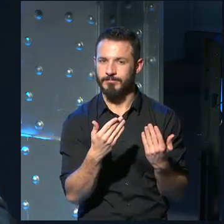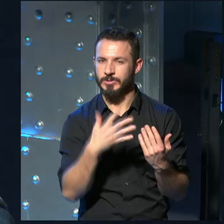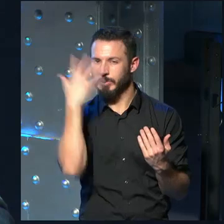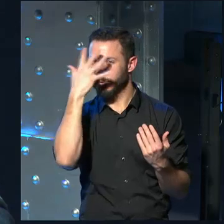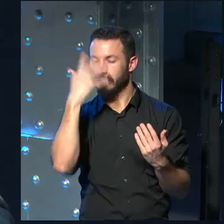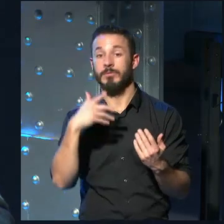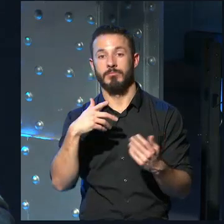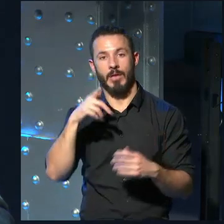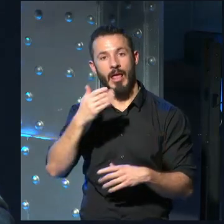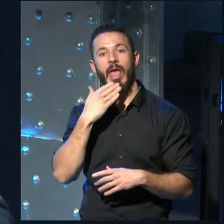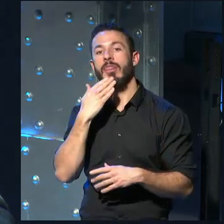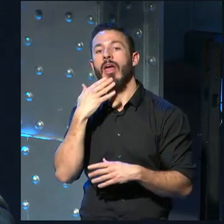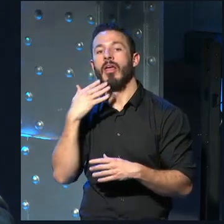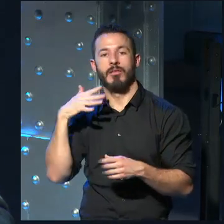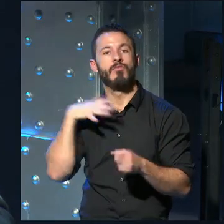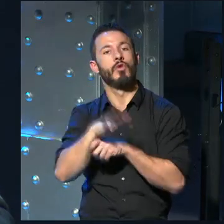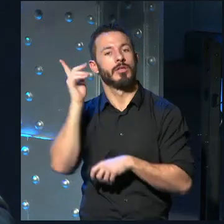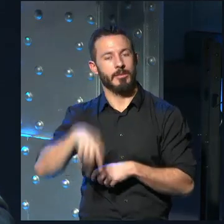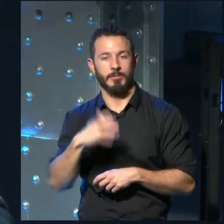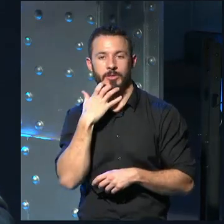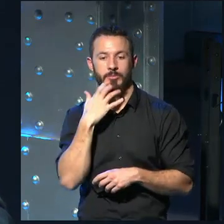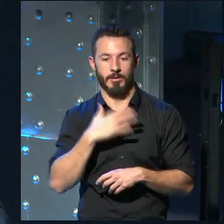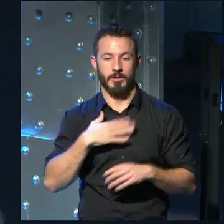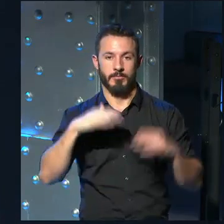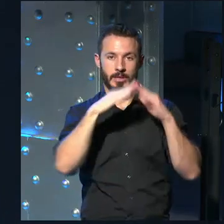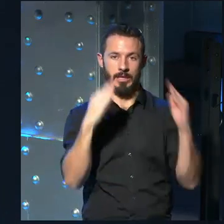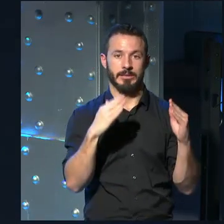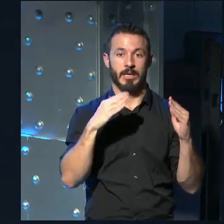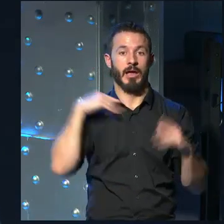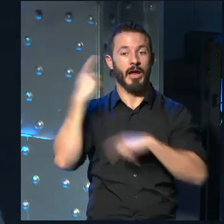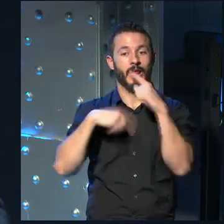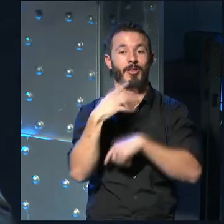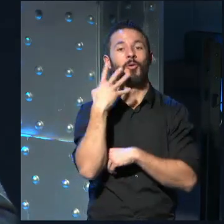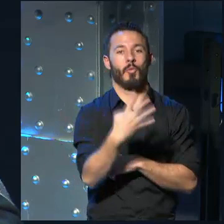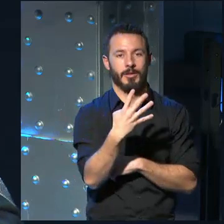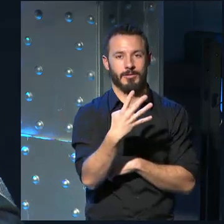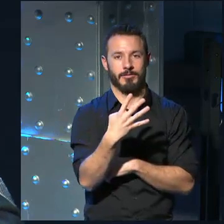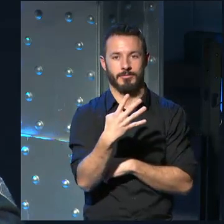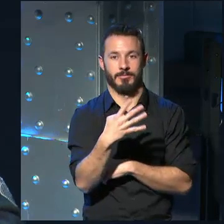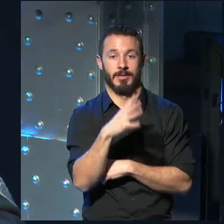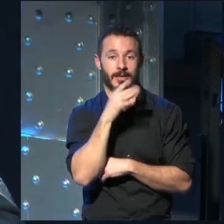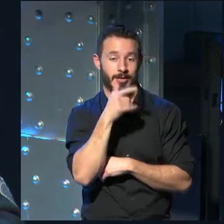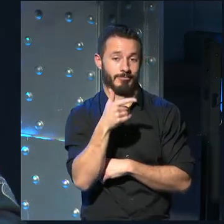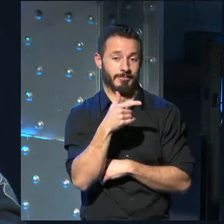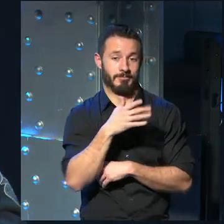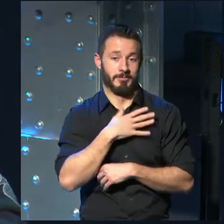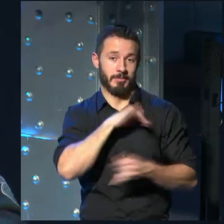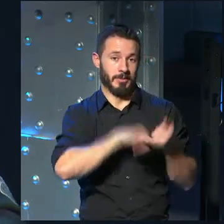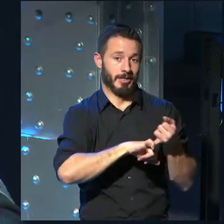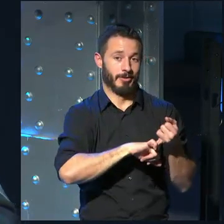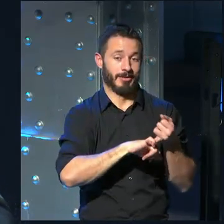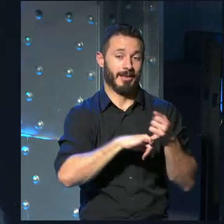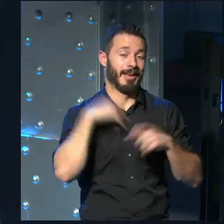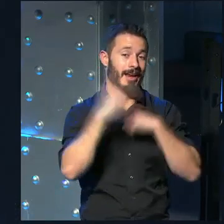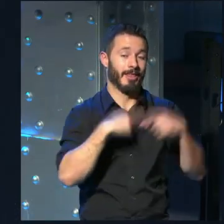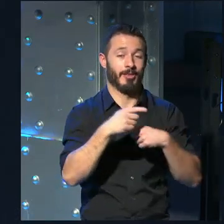duda que, os pongo un ejemplo, en mi casa somos 4 generaciones, ¿no? Tenemos un baby boomer, que es mi marido, que está